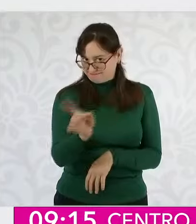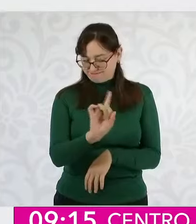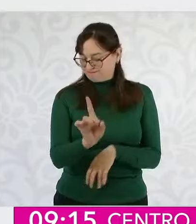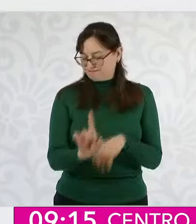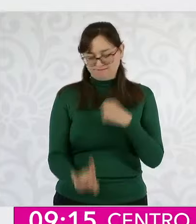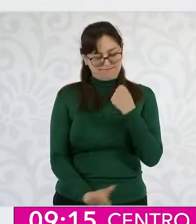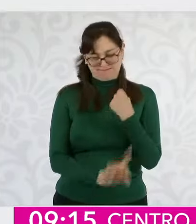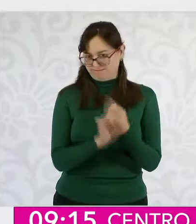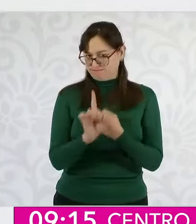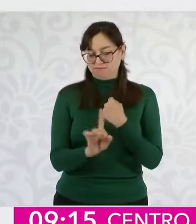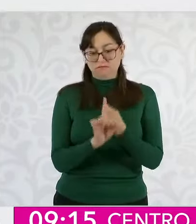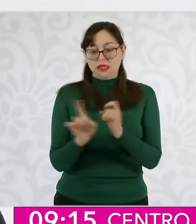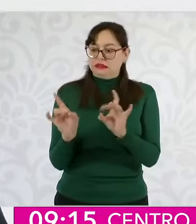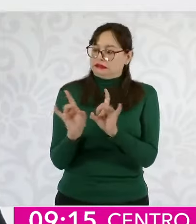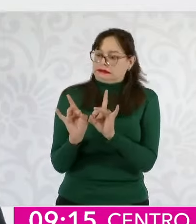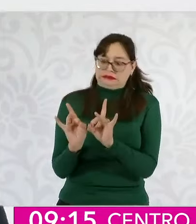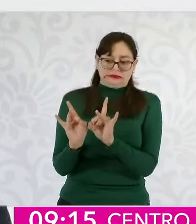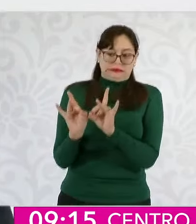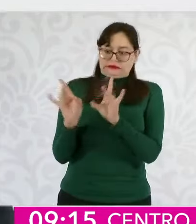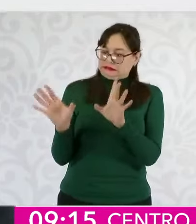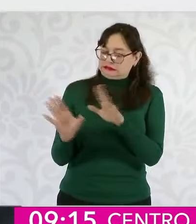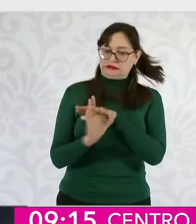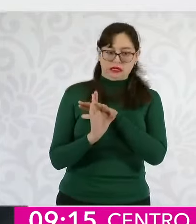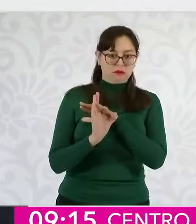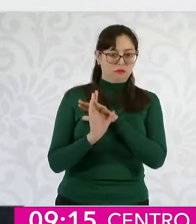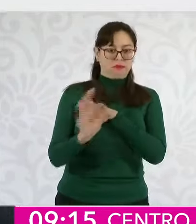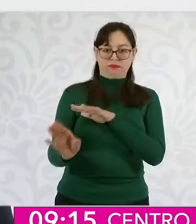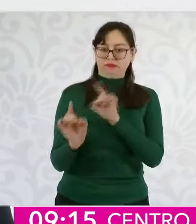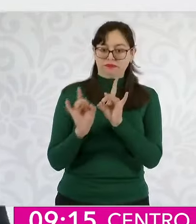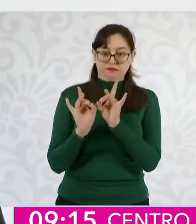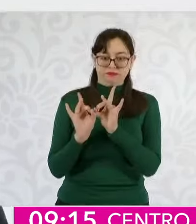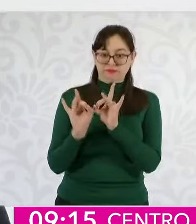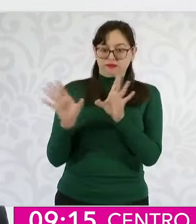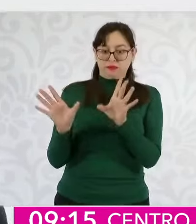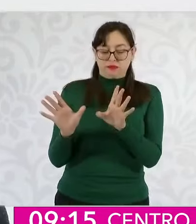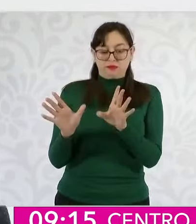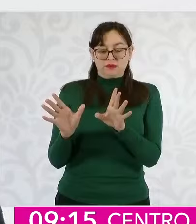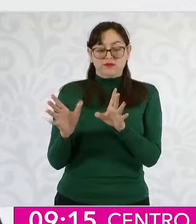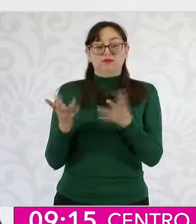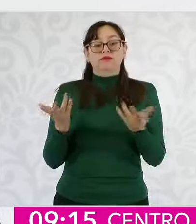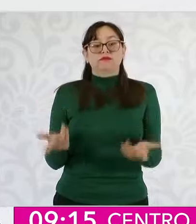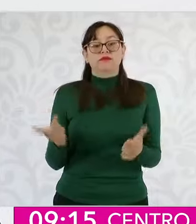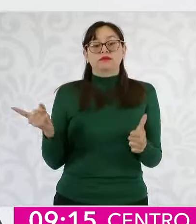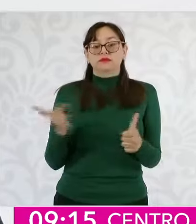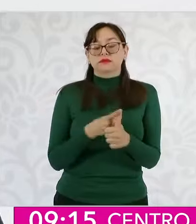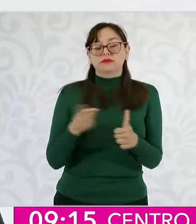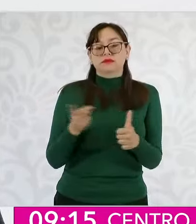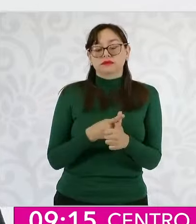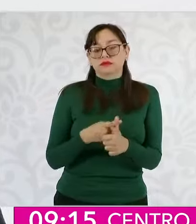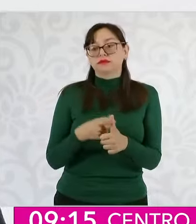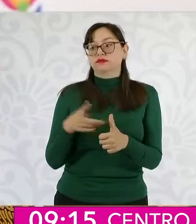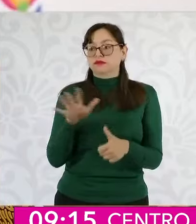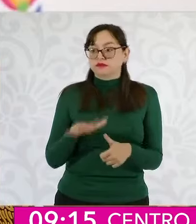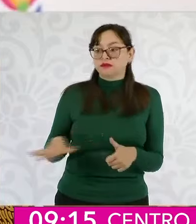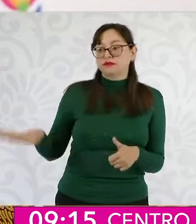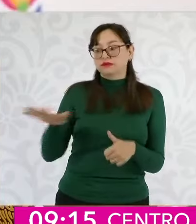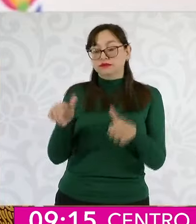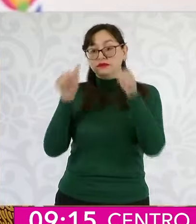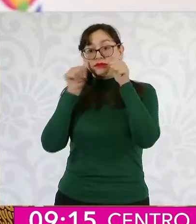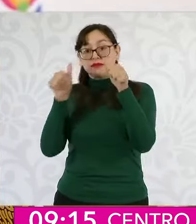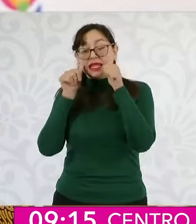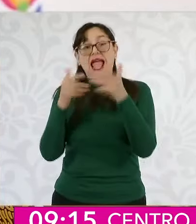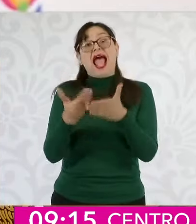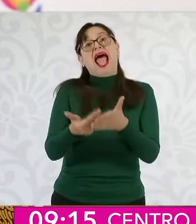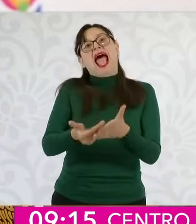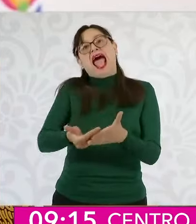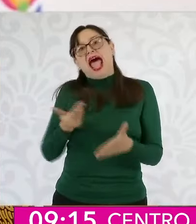el problema migrar, es un fenómeno, la migración, la principal es atender a las causas. No se olviden